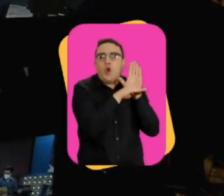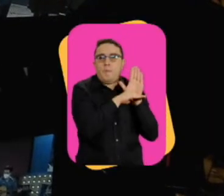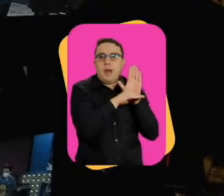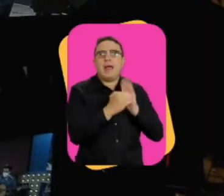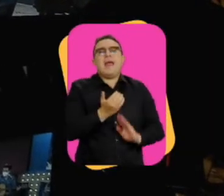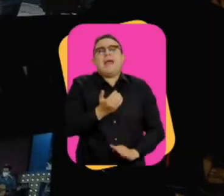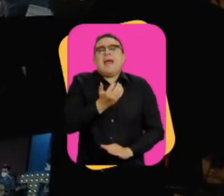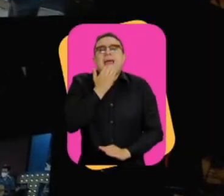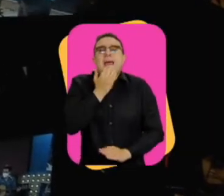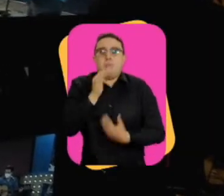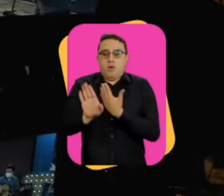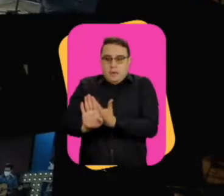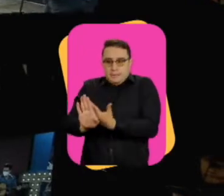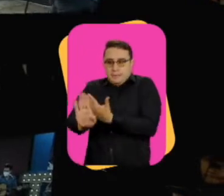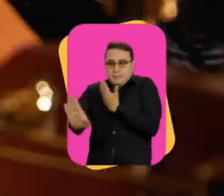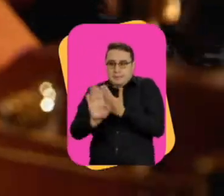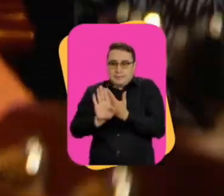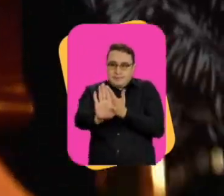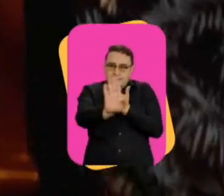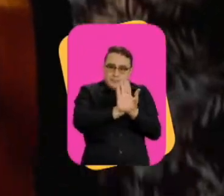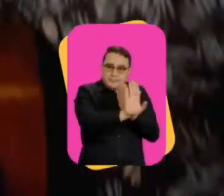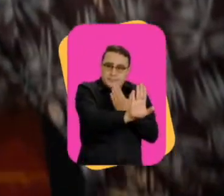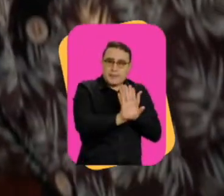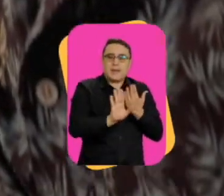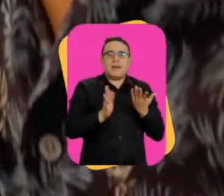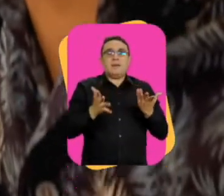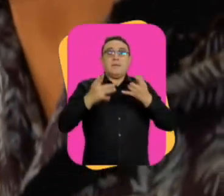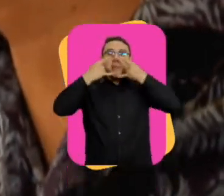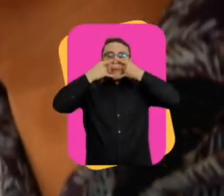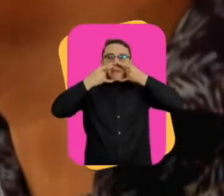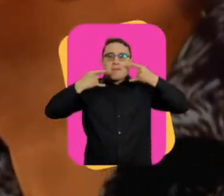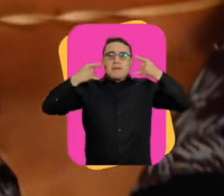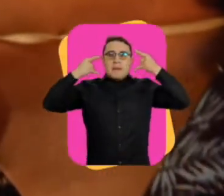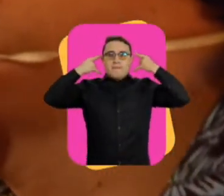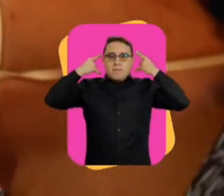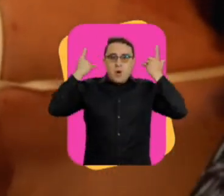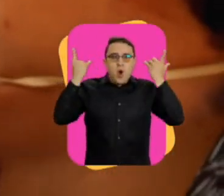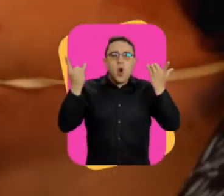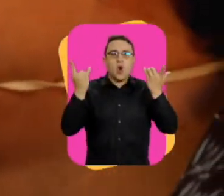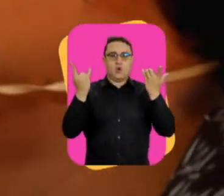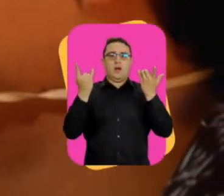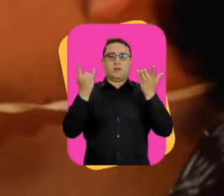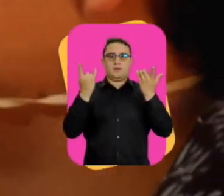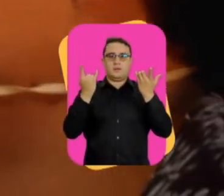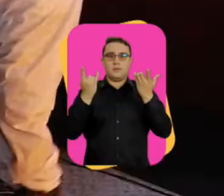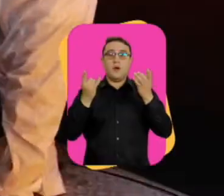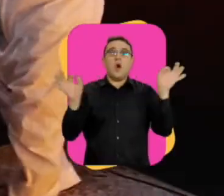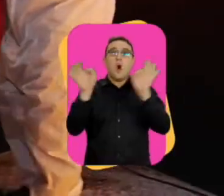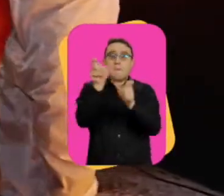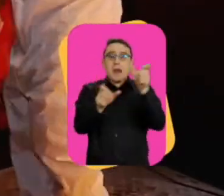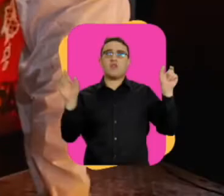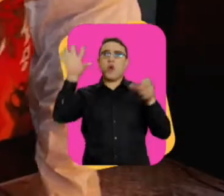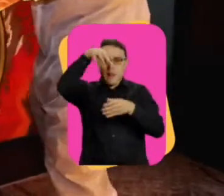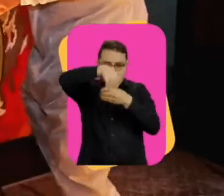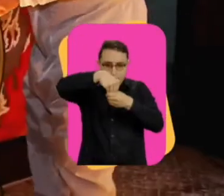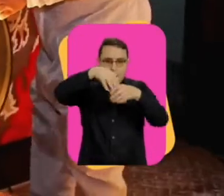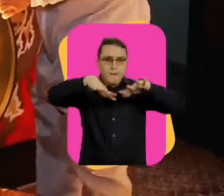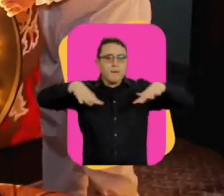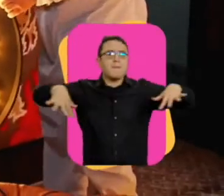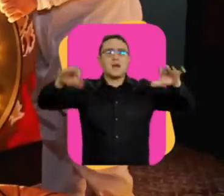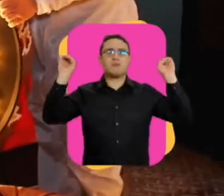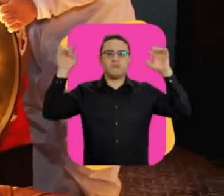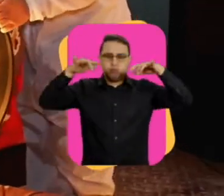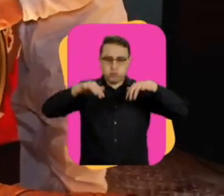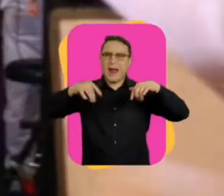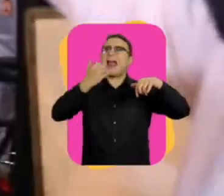por ejemplo el distanciamiento, el tapabocas, la capacidad de las personas, por ejemplo en